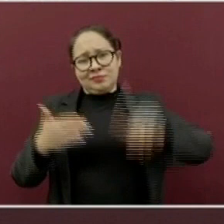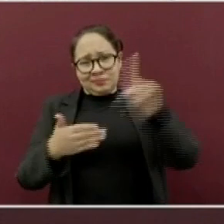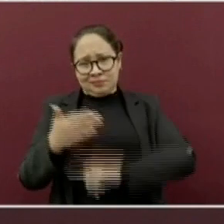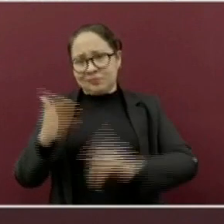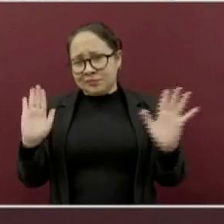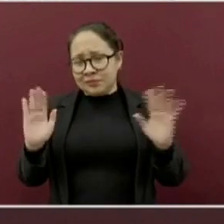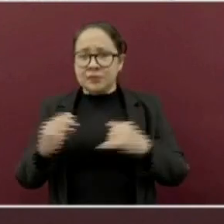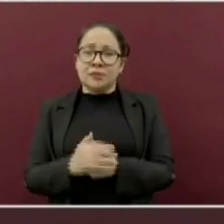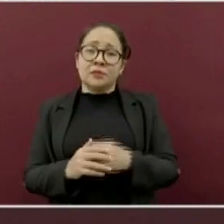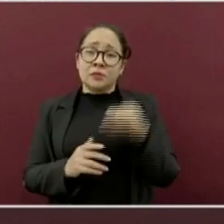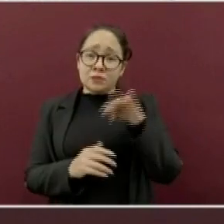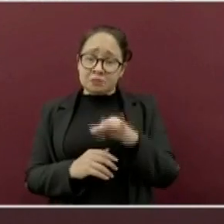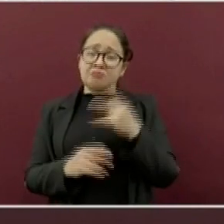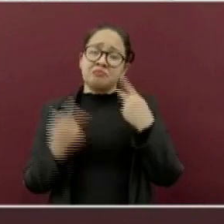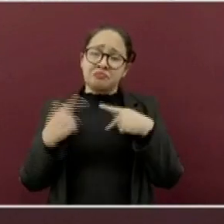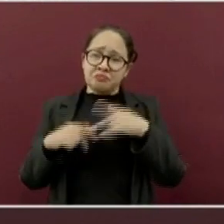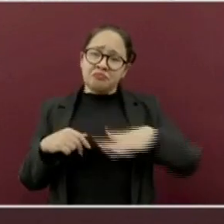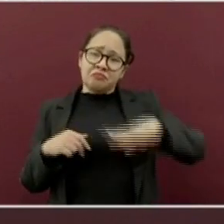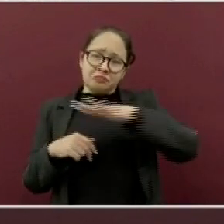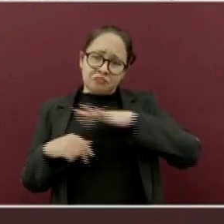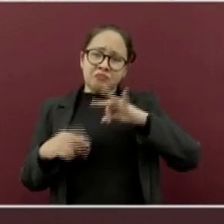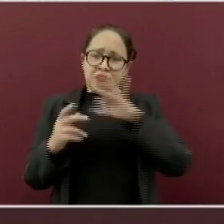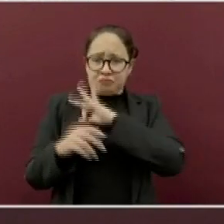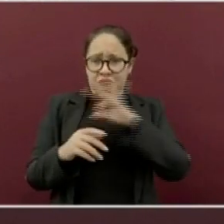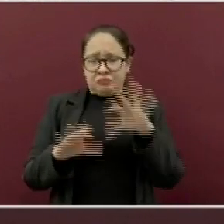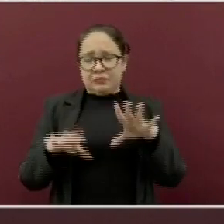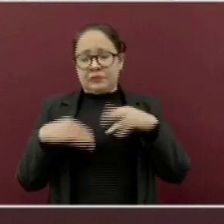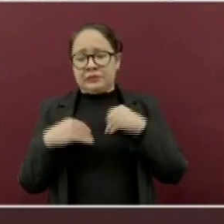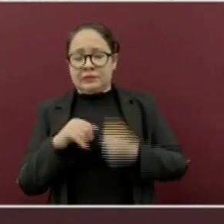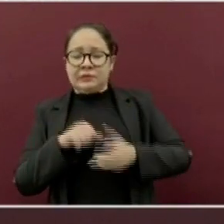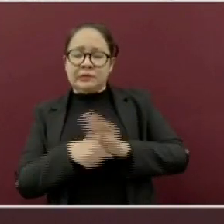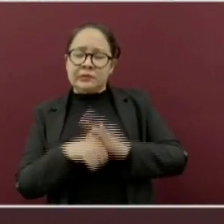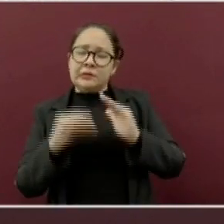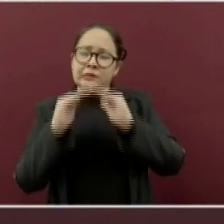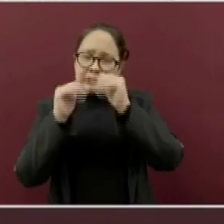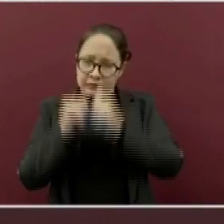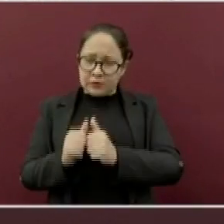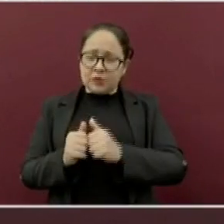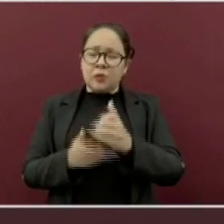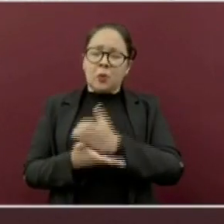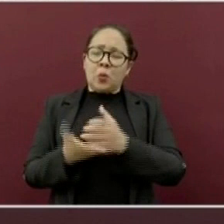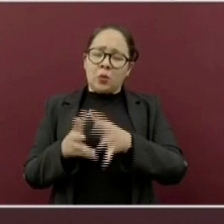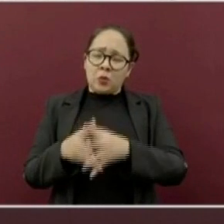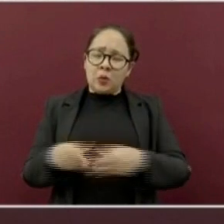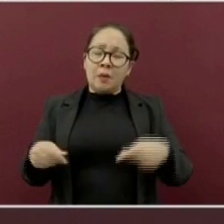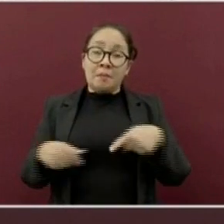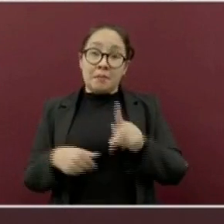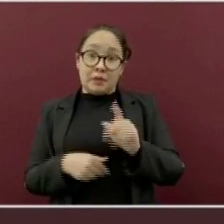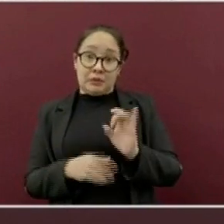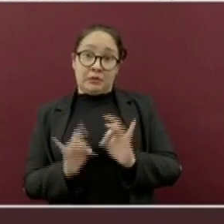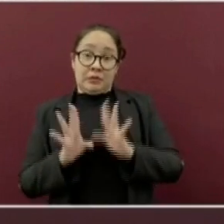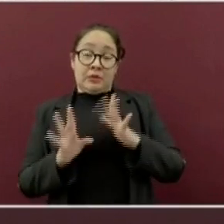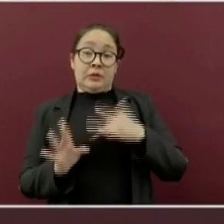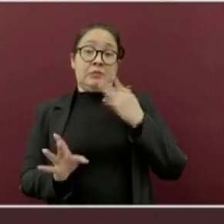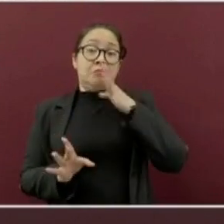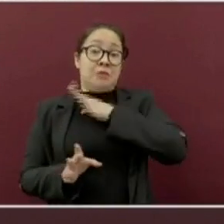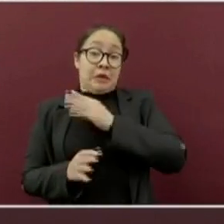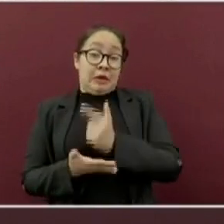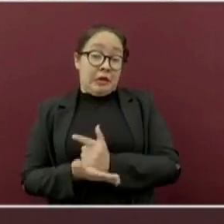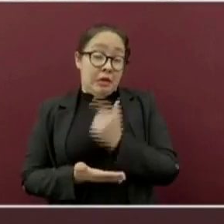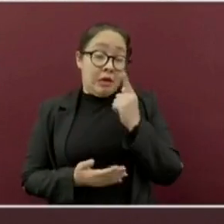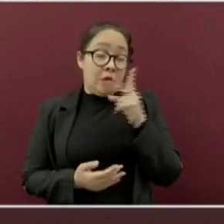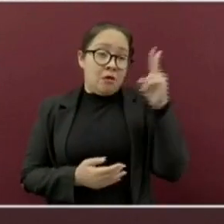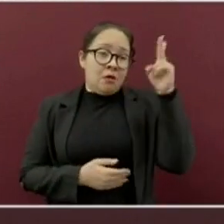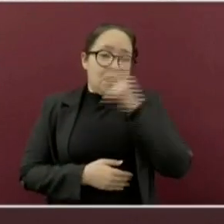cursar desde su casa con esta enfermedad sin tener mayores complicaciones. No obstante, si presentan síntomas de gravedad como dificultad